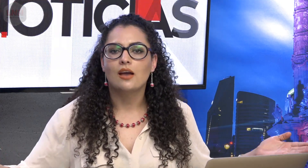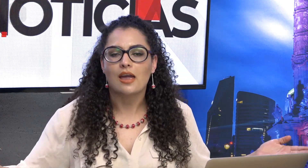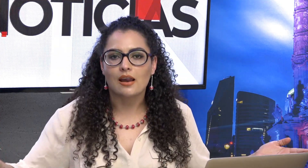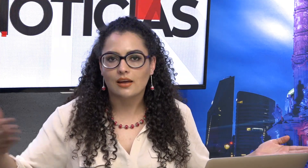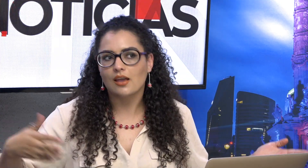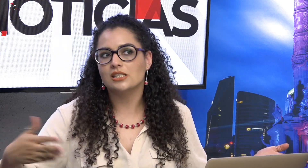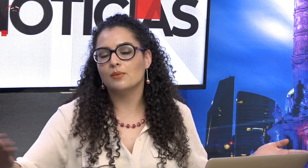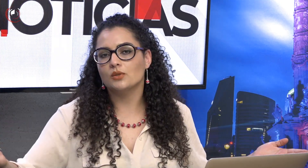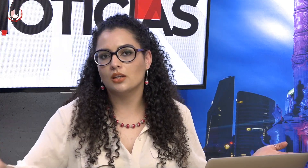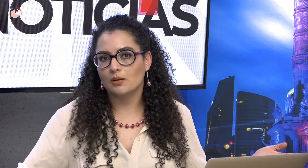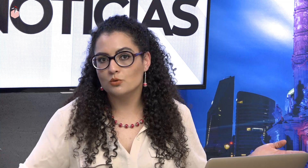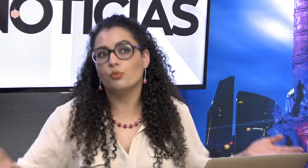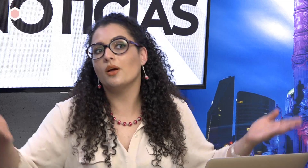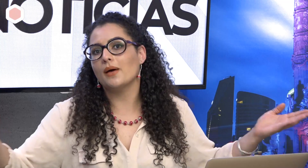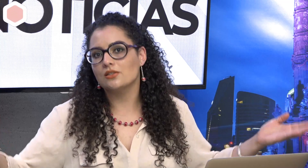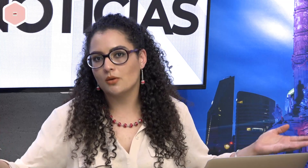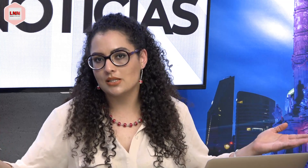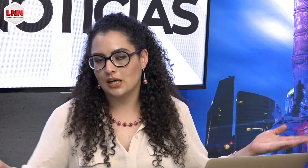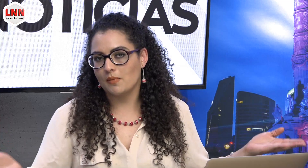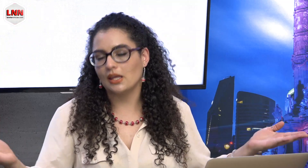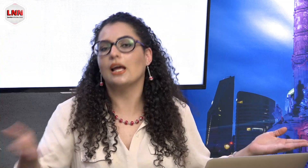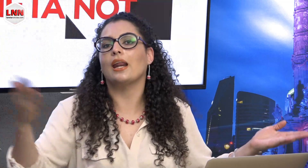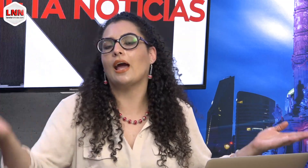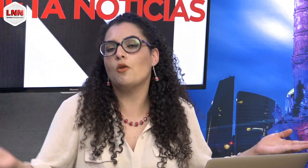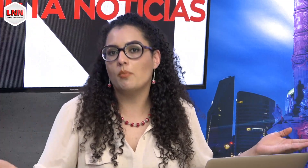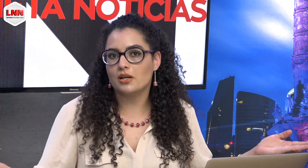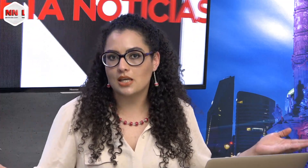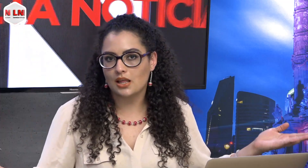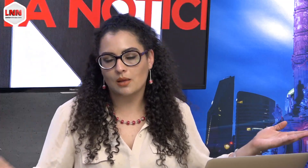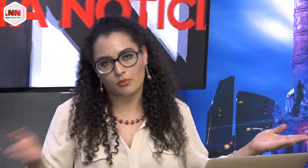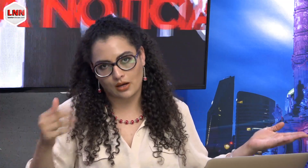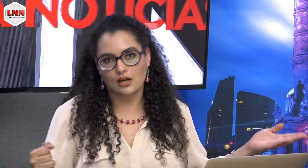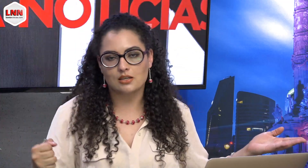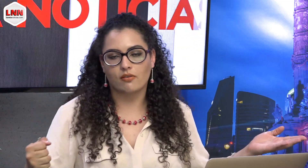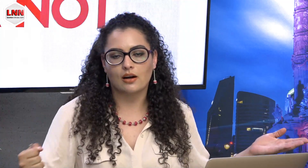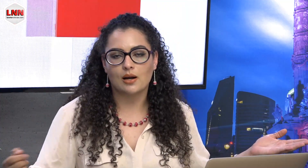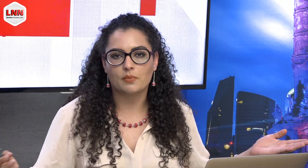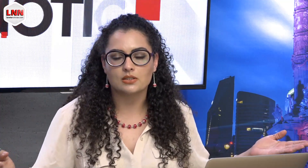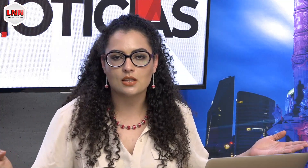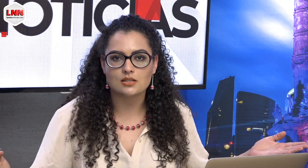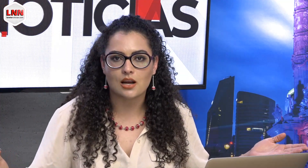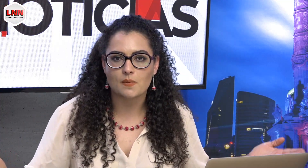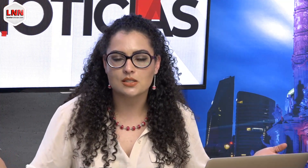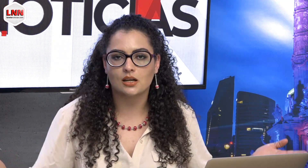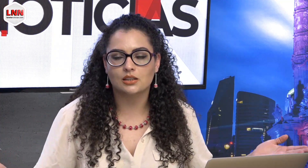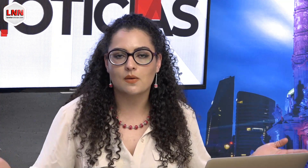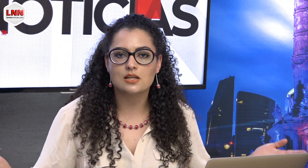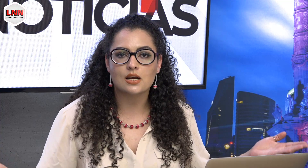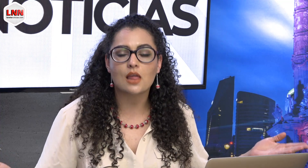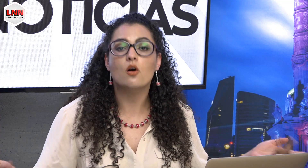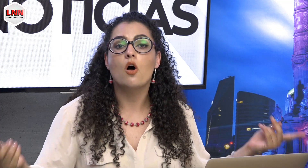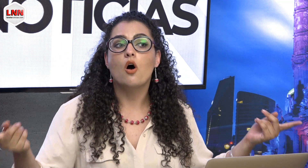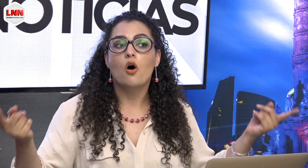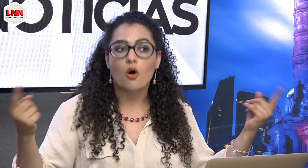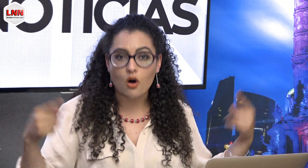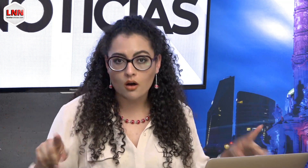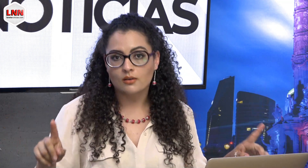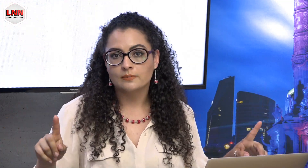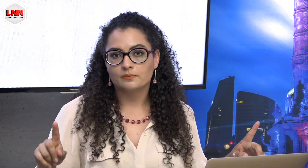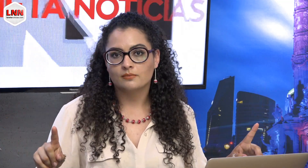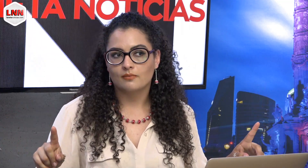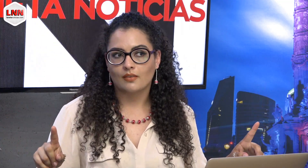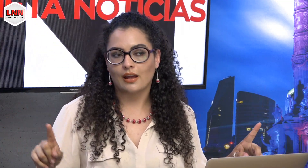ilegal? El que ya sabemos que tenemos pruebas, ¿no? Básicamente al que regañó el presidente por quererse aferrar a la presidencia de la mesa directiva del Senado,